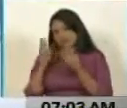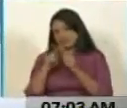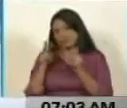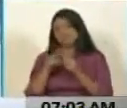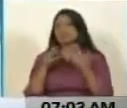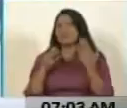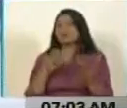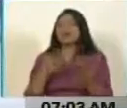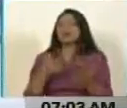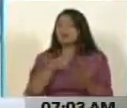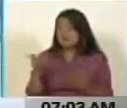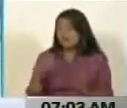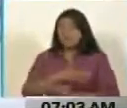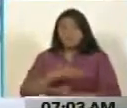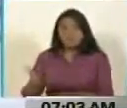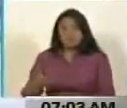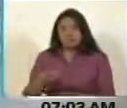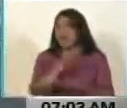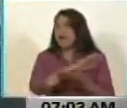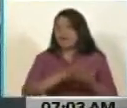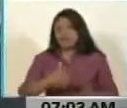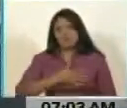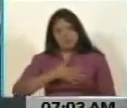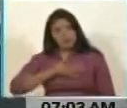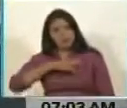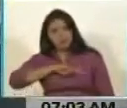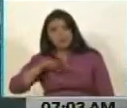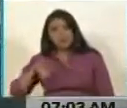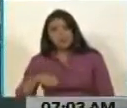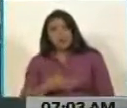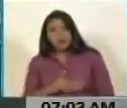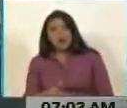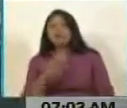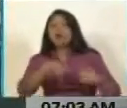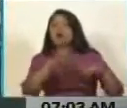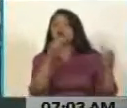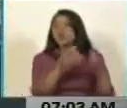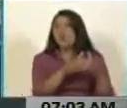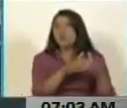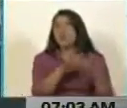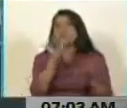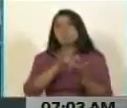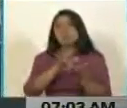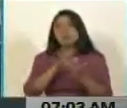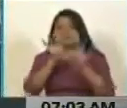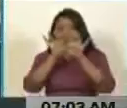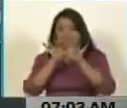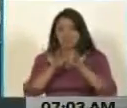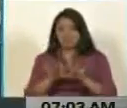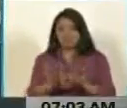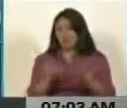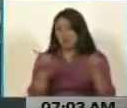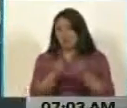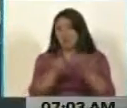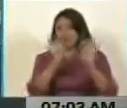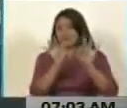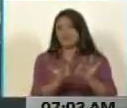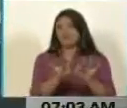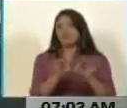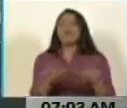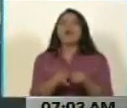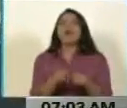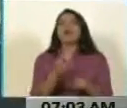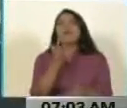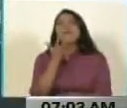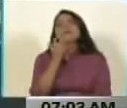ellos pusieron su plataforma sin costo alguno al servicio de nosotros para que las agrupaciones se postularan, crean un perfil, como generar un perfil de una red social